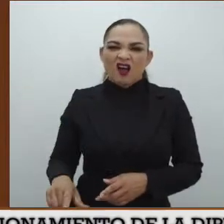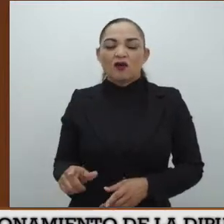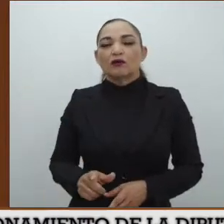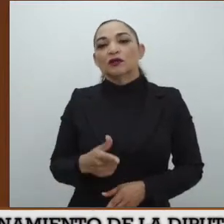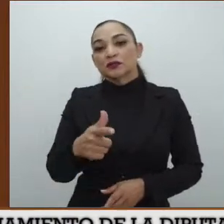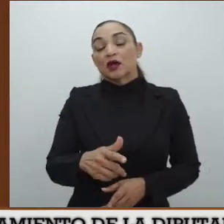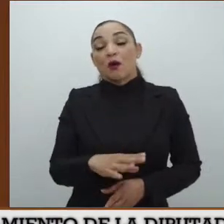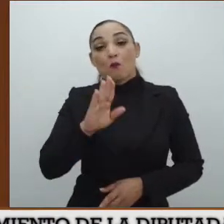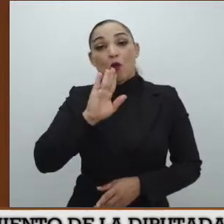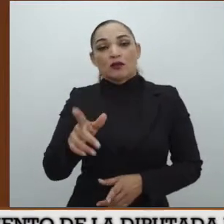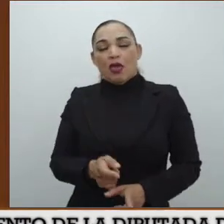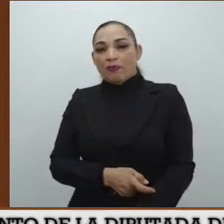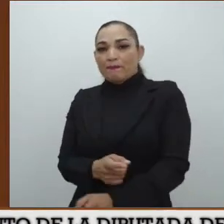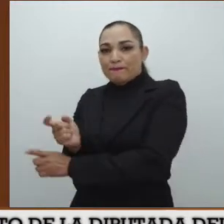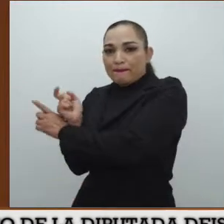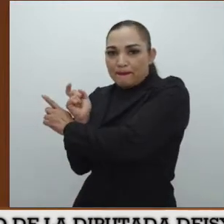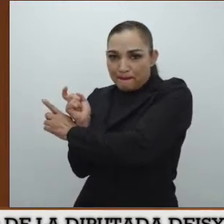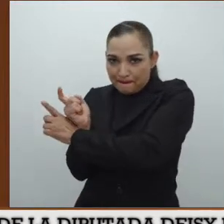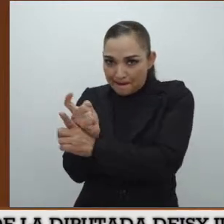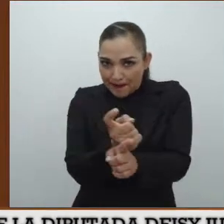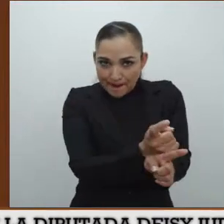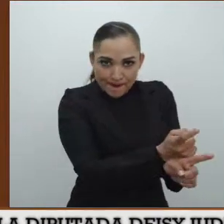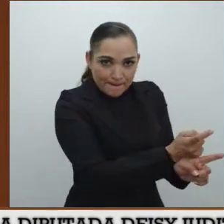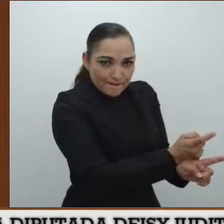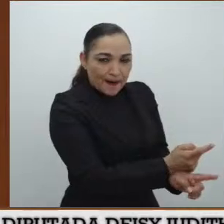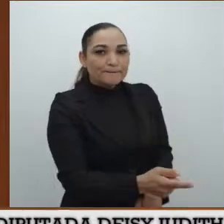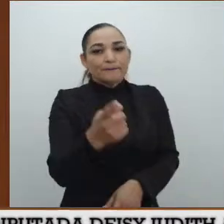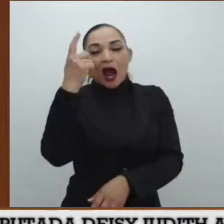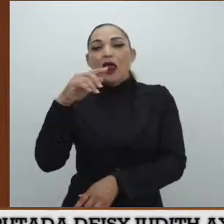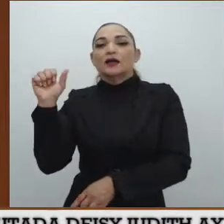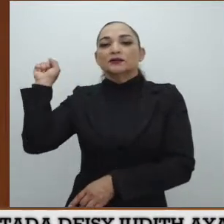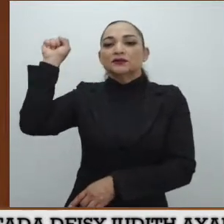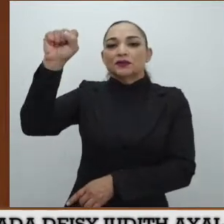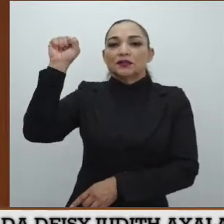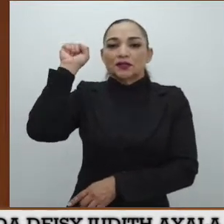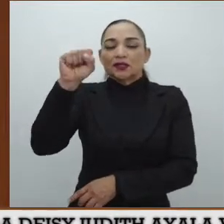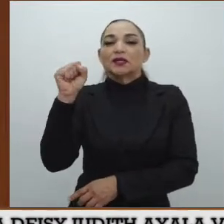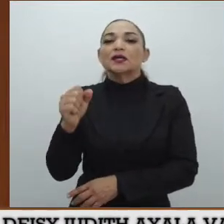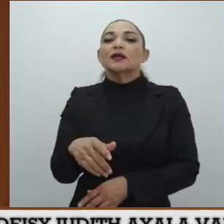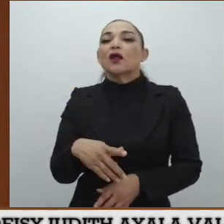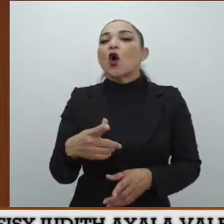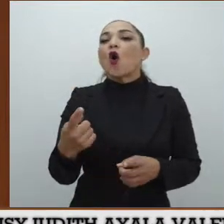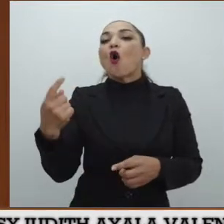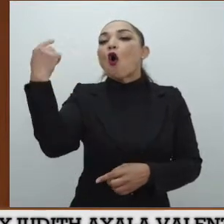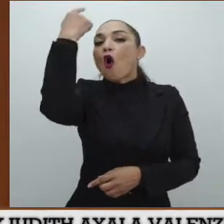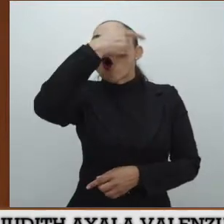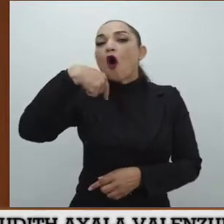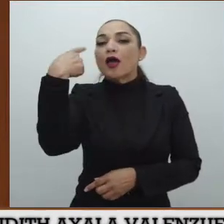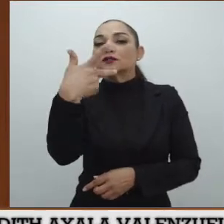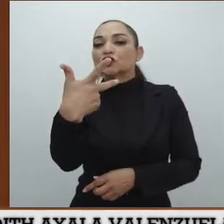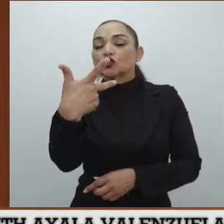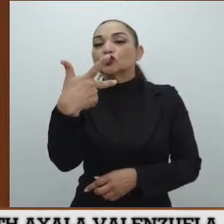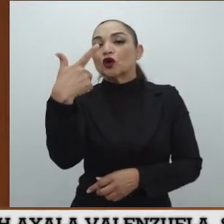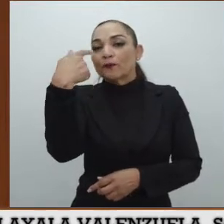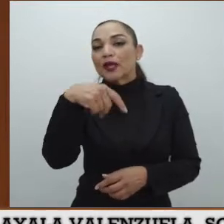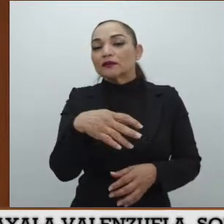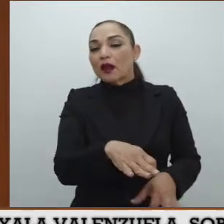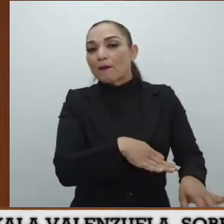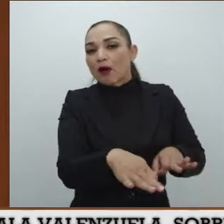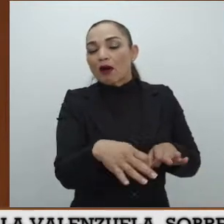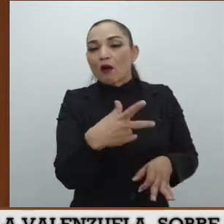fusilándolos, solo por exigir la jornada laboral de 8 horas y un trato humano en sus trabajos, es